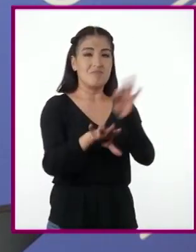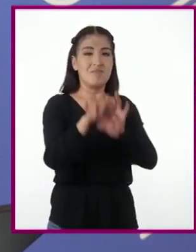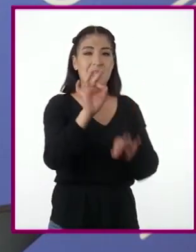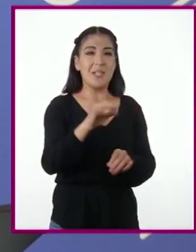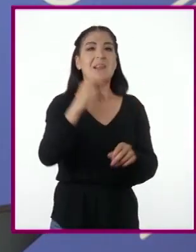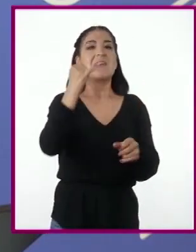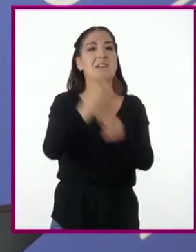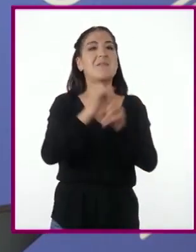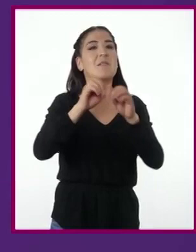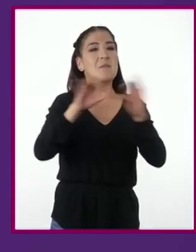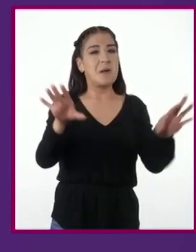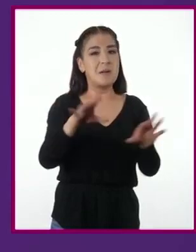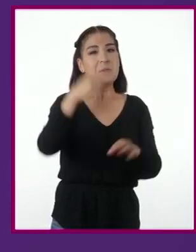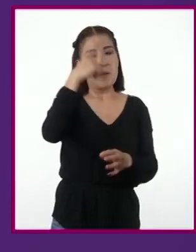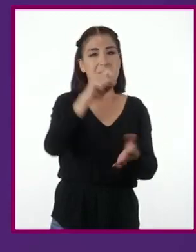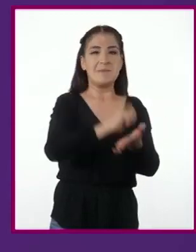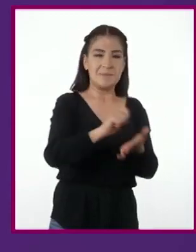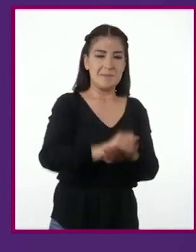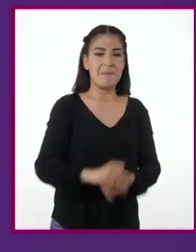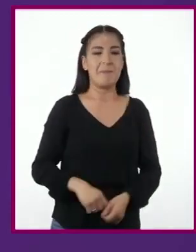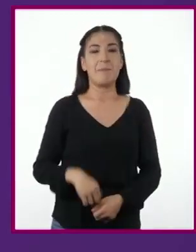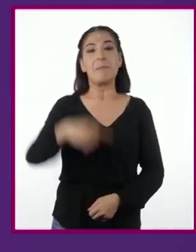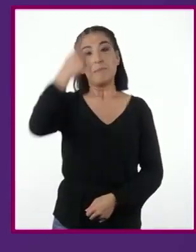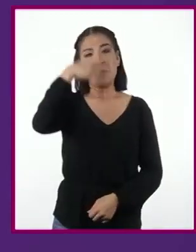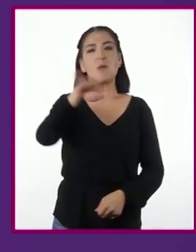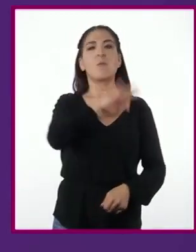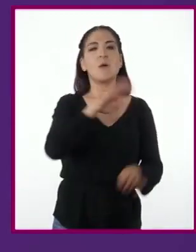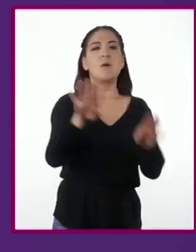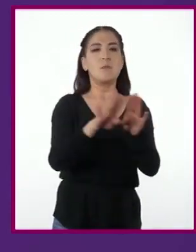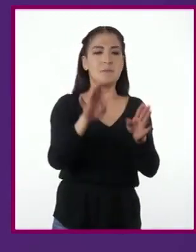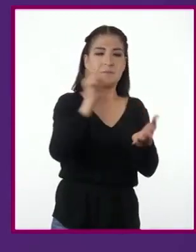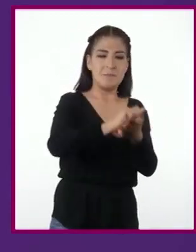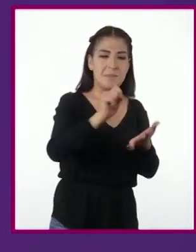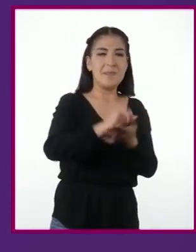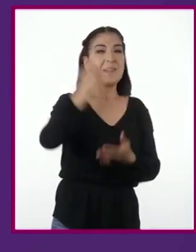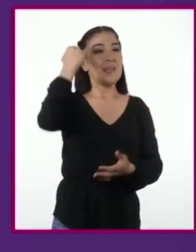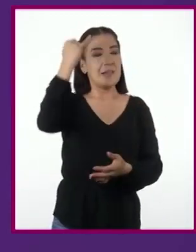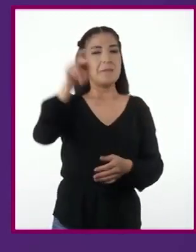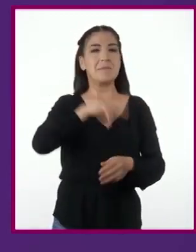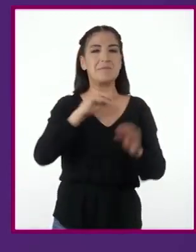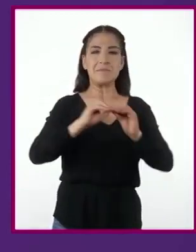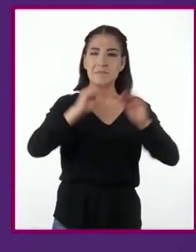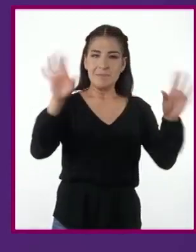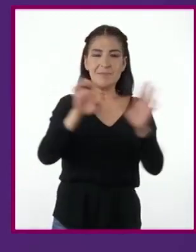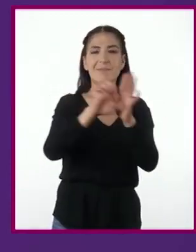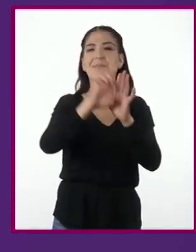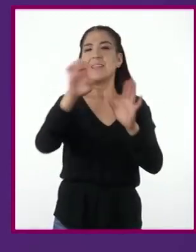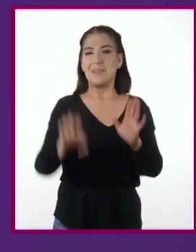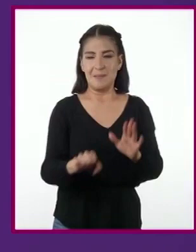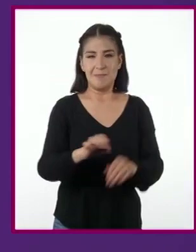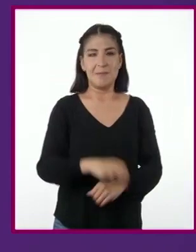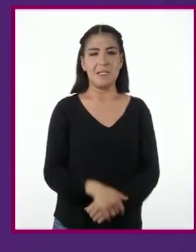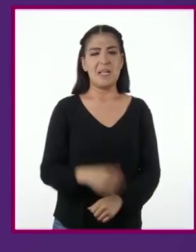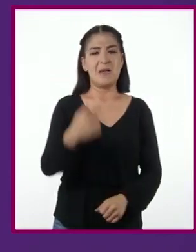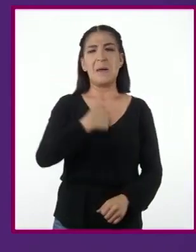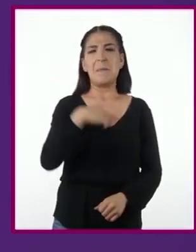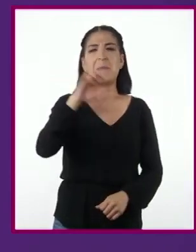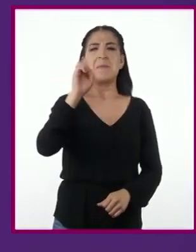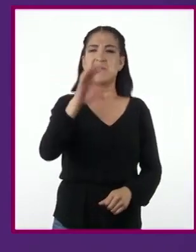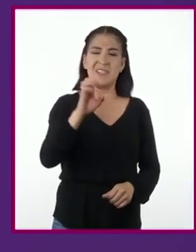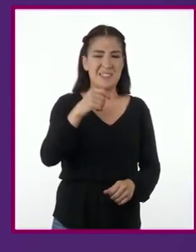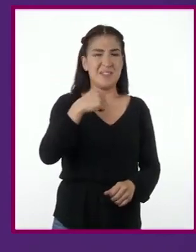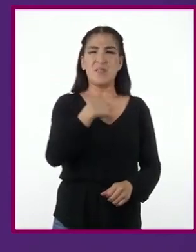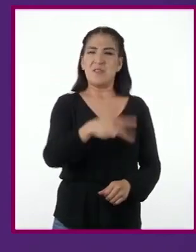y escribirla? Para tener bases y poder expresar mis ideas con claridad. Por ejemplo, me duele la